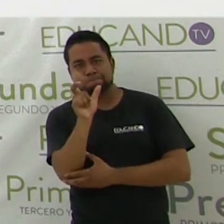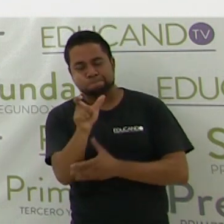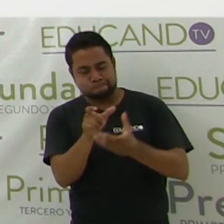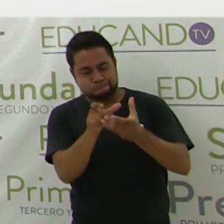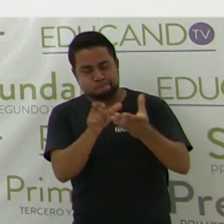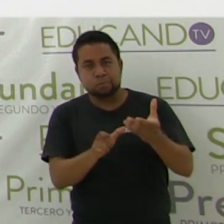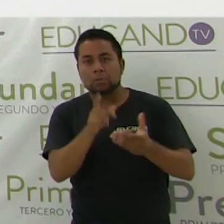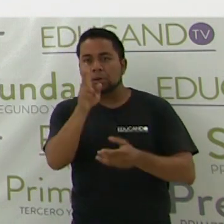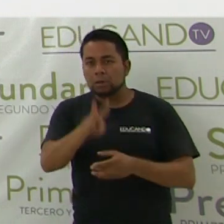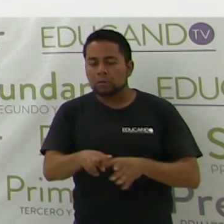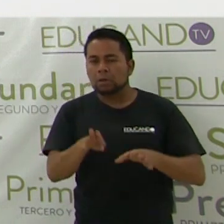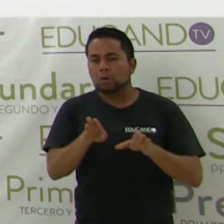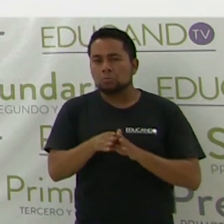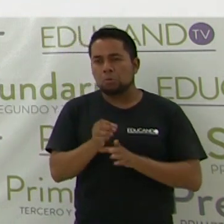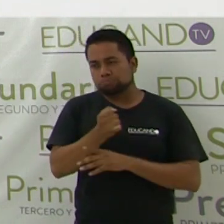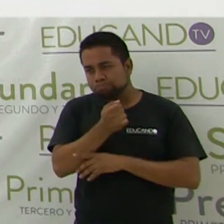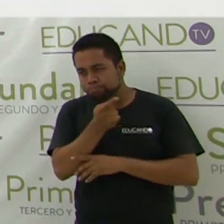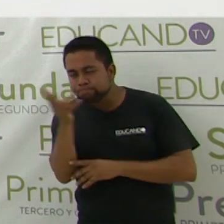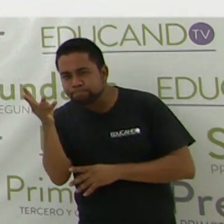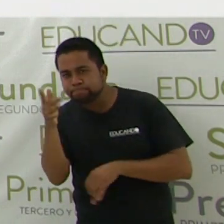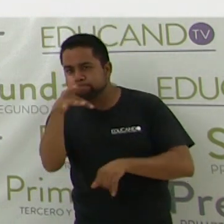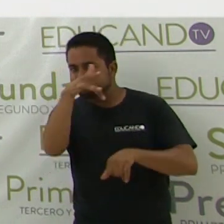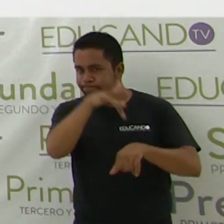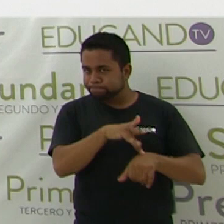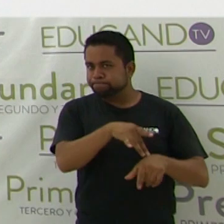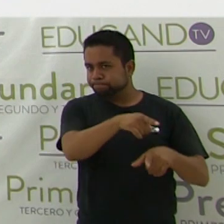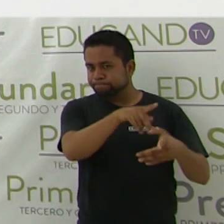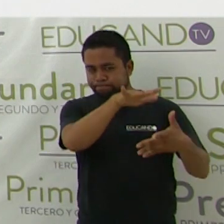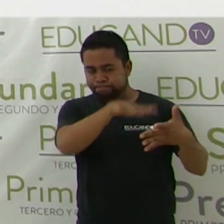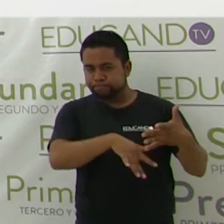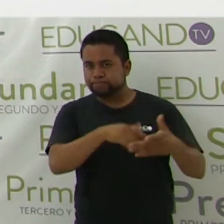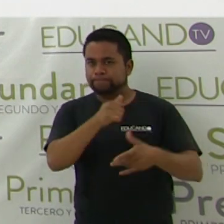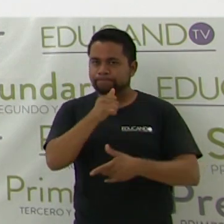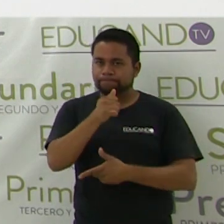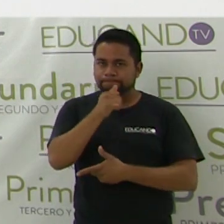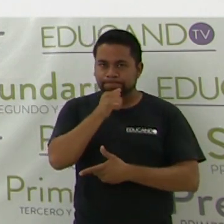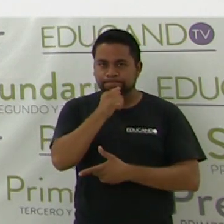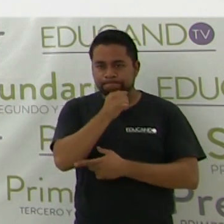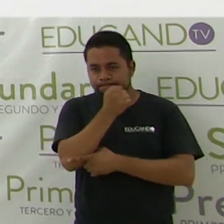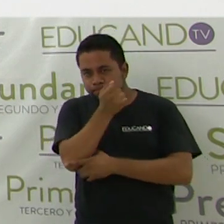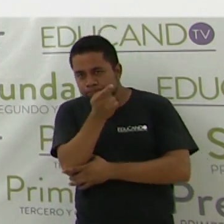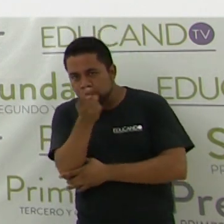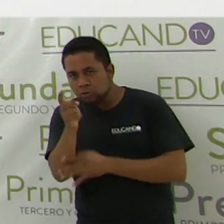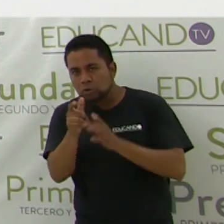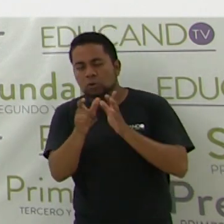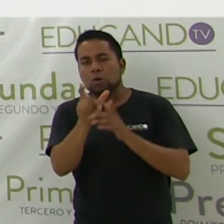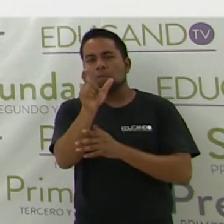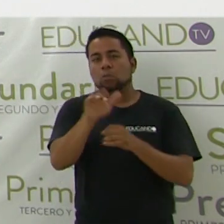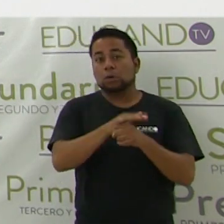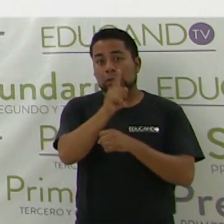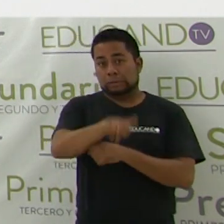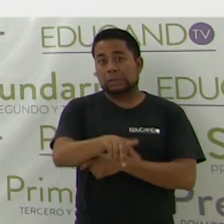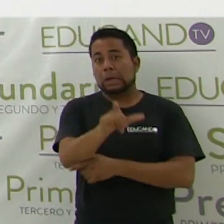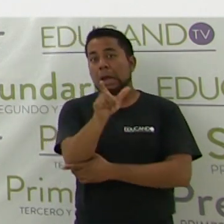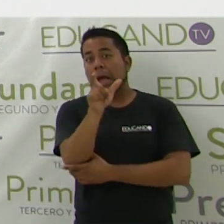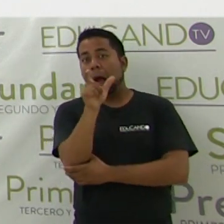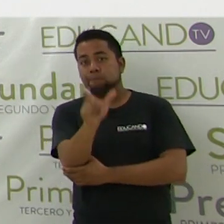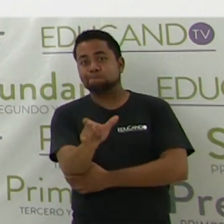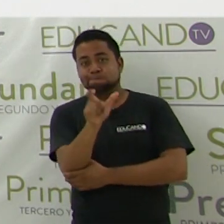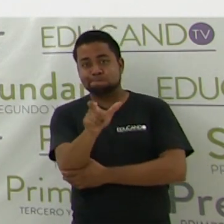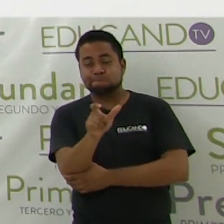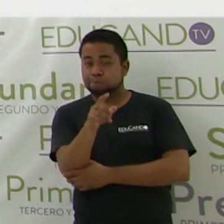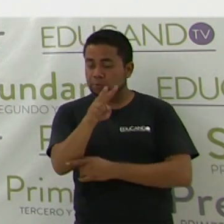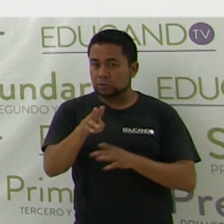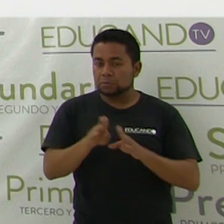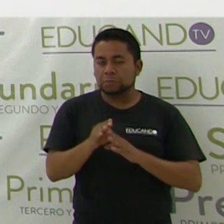La verdad es que pocos hemos leído a Don Quijote de la Mancha porque es un libro muy grueso.